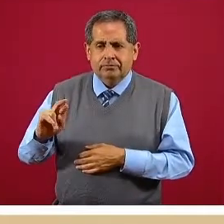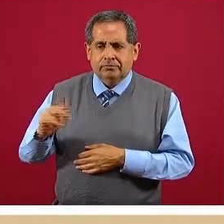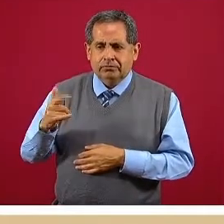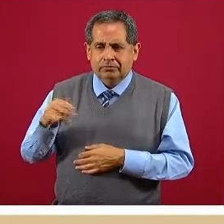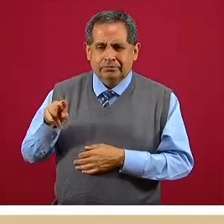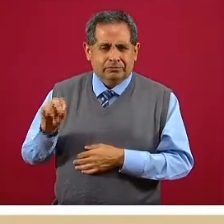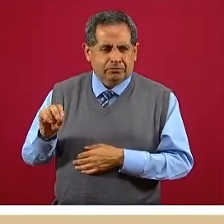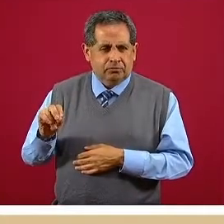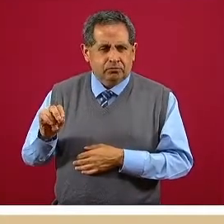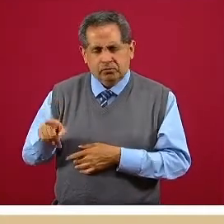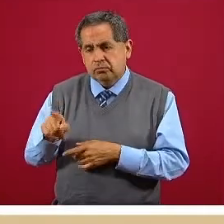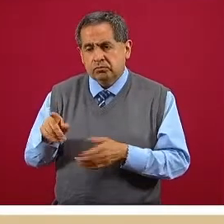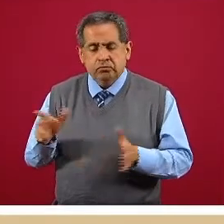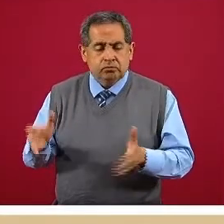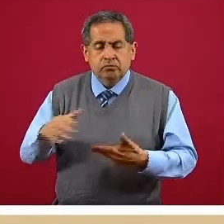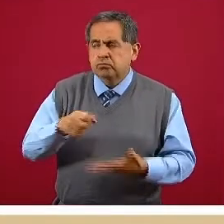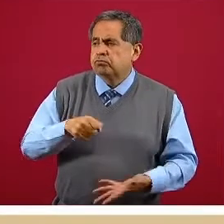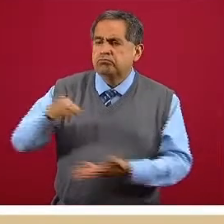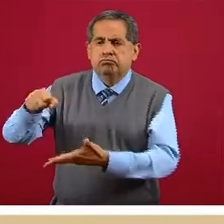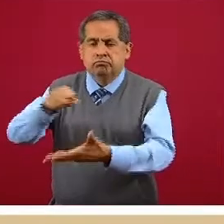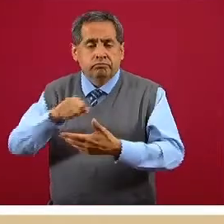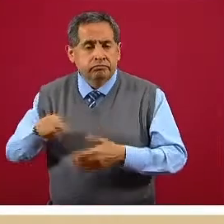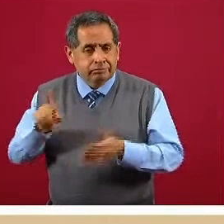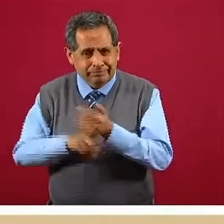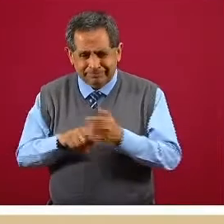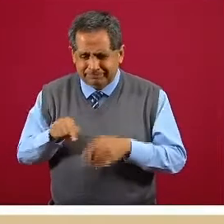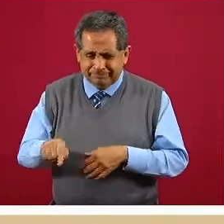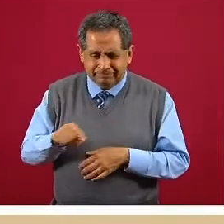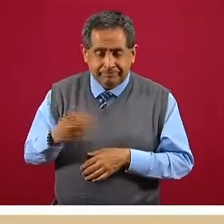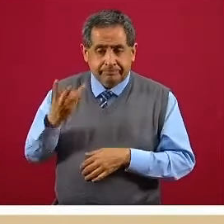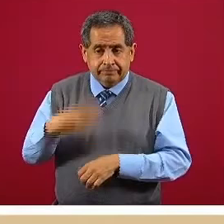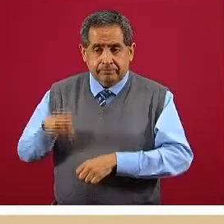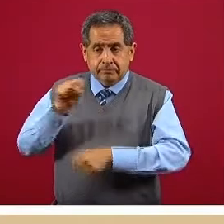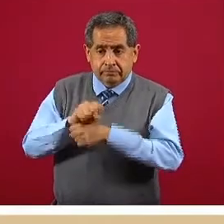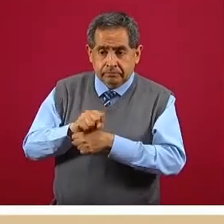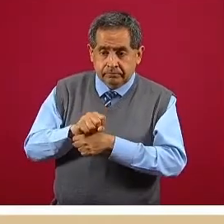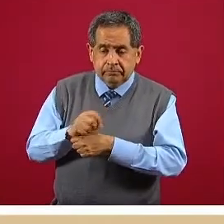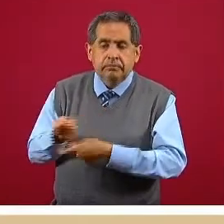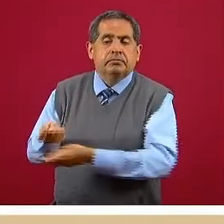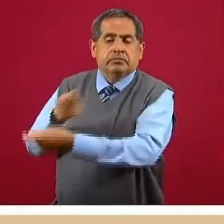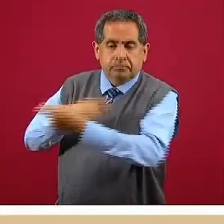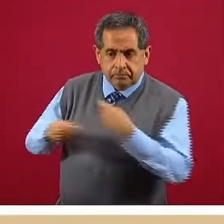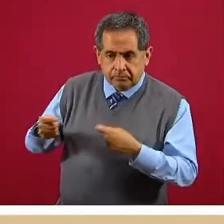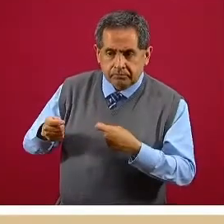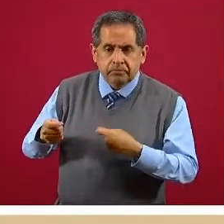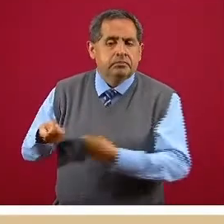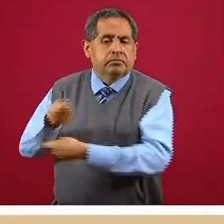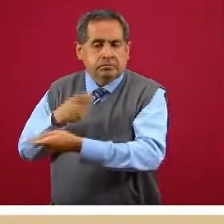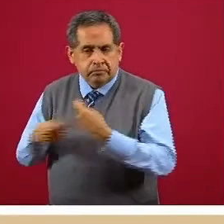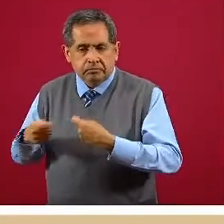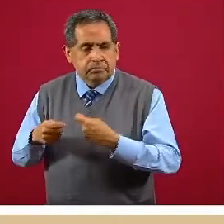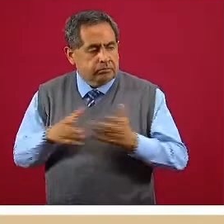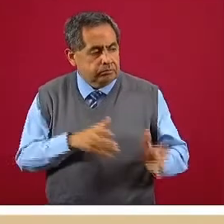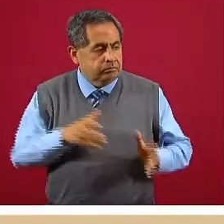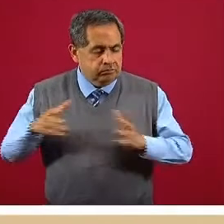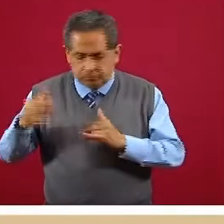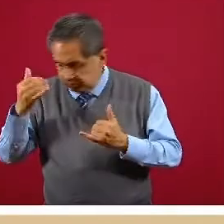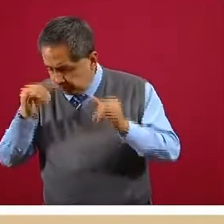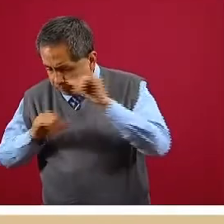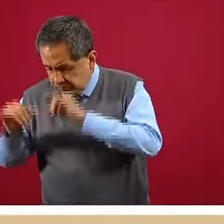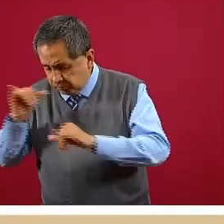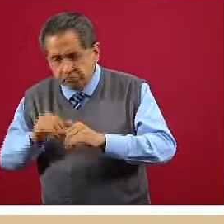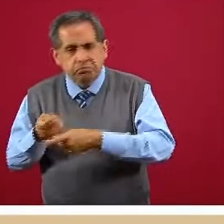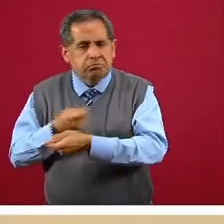móvil y dura aproximadamente 3 semanas y se los recambiamos para llevarlo al laboratorio.